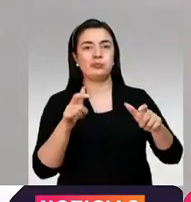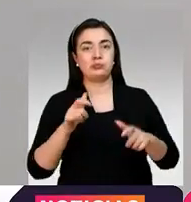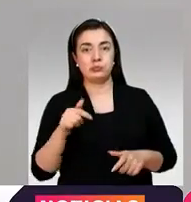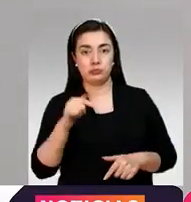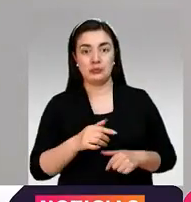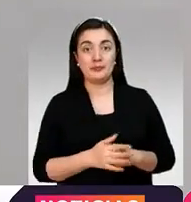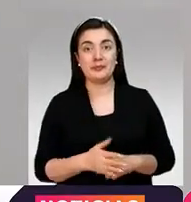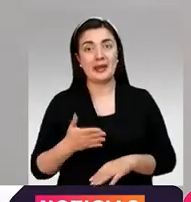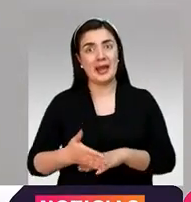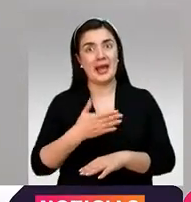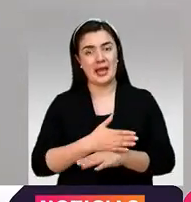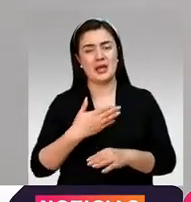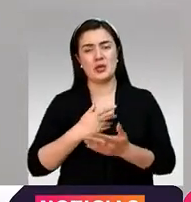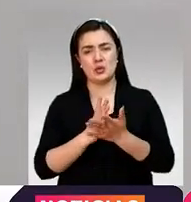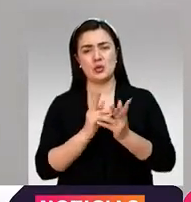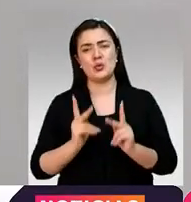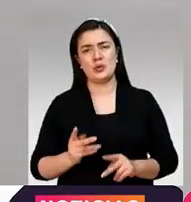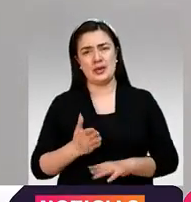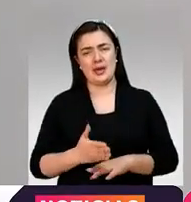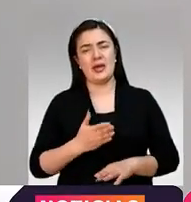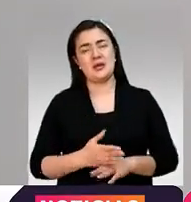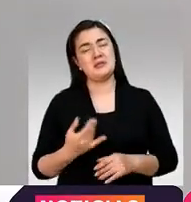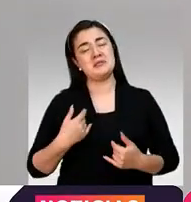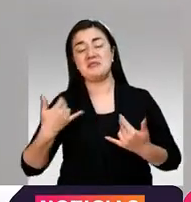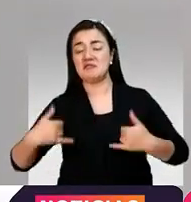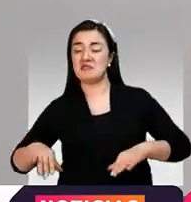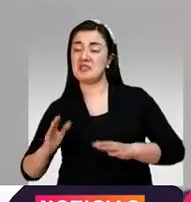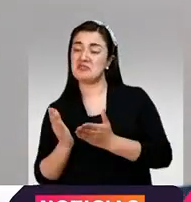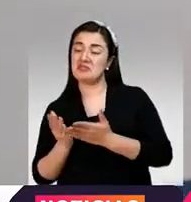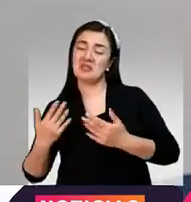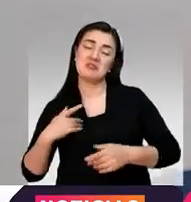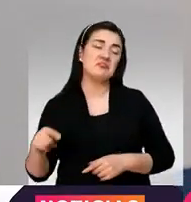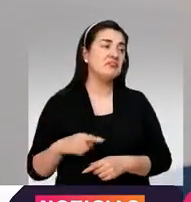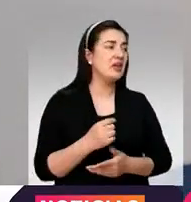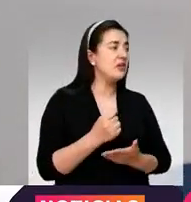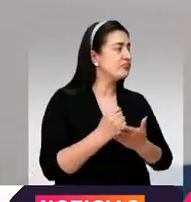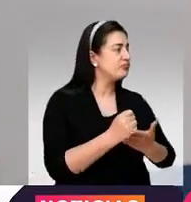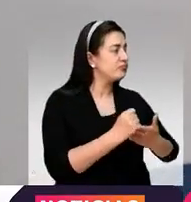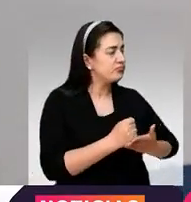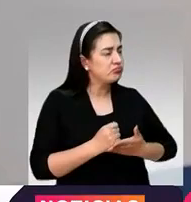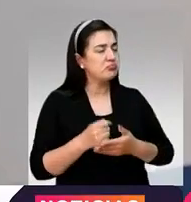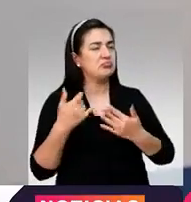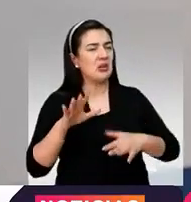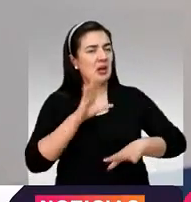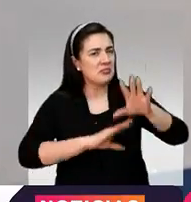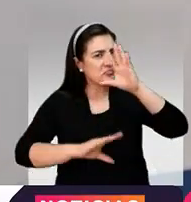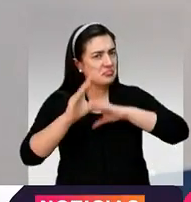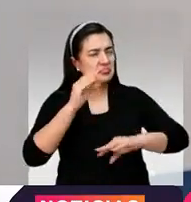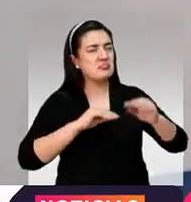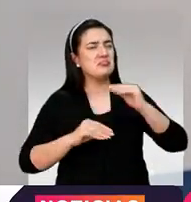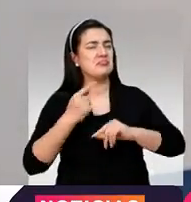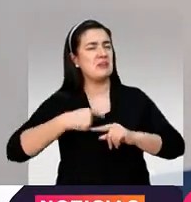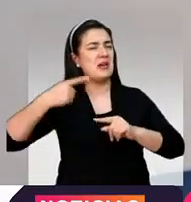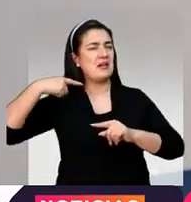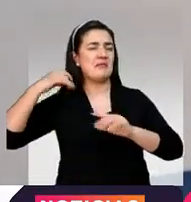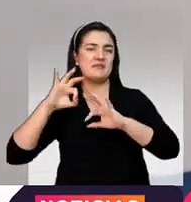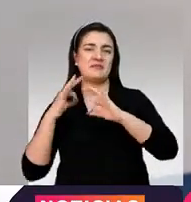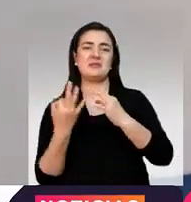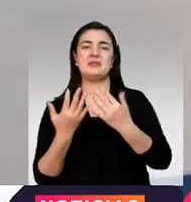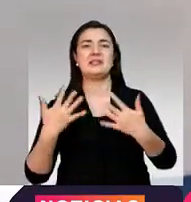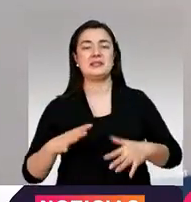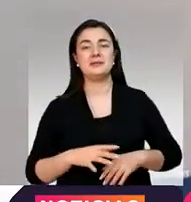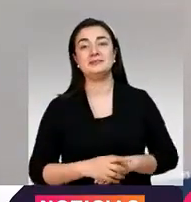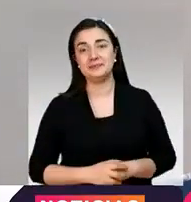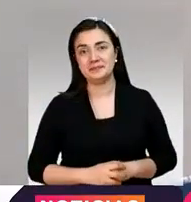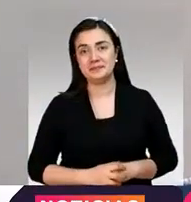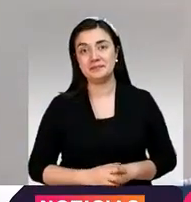estudiando, yo salía a estudiar y me iba a ayudarles, entonces todo lo he aprendido por los antepasados. Mi